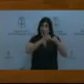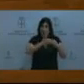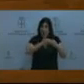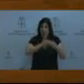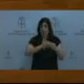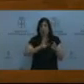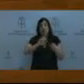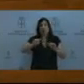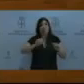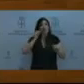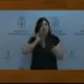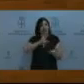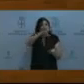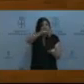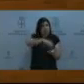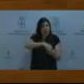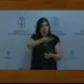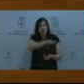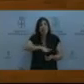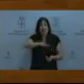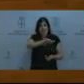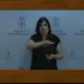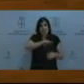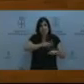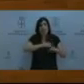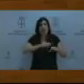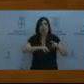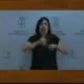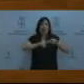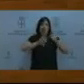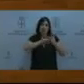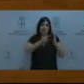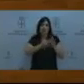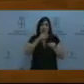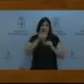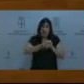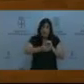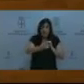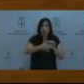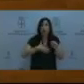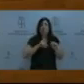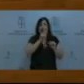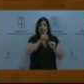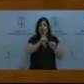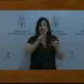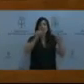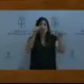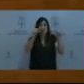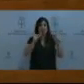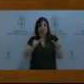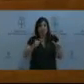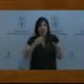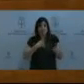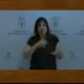redactar el proyecto de obras de cara a que en el futuro se puedan impartir las titulaciones que les son propias a día de hoy y, además, poder ampliar esa